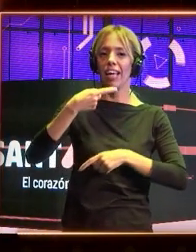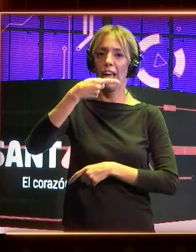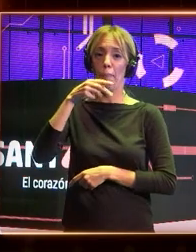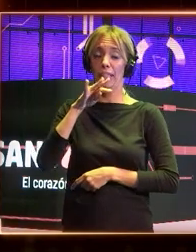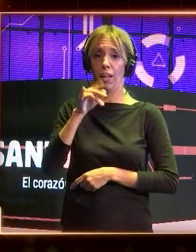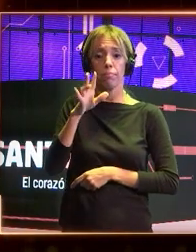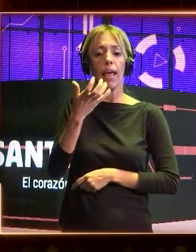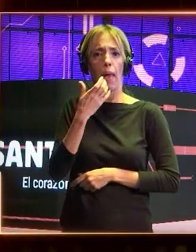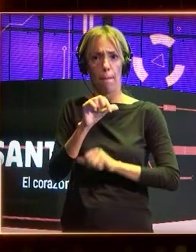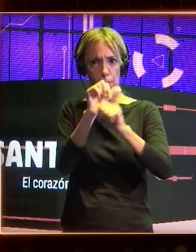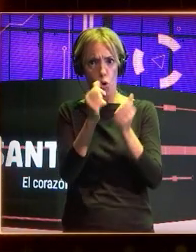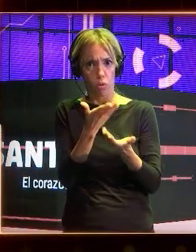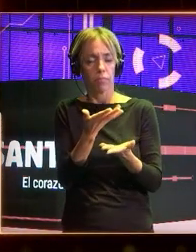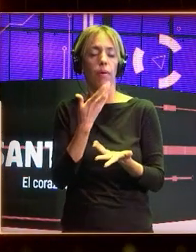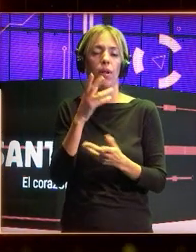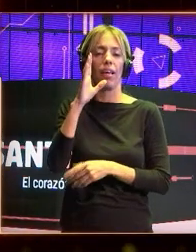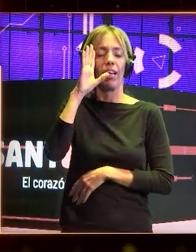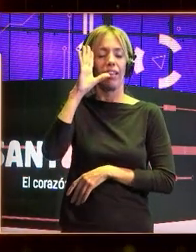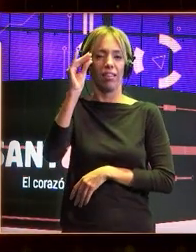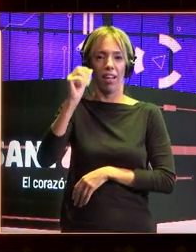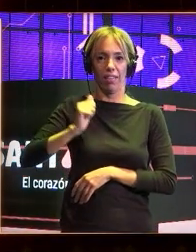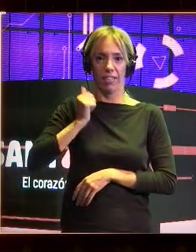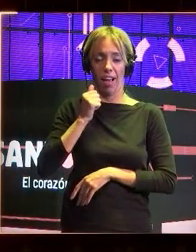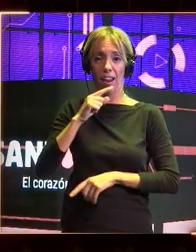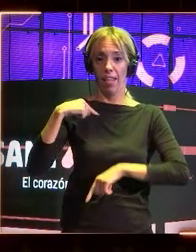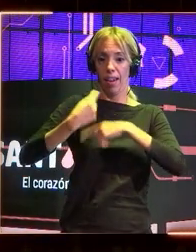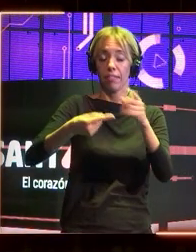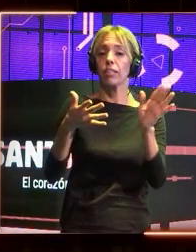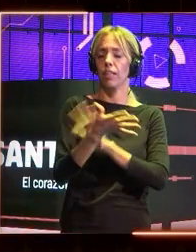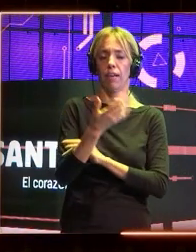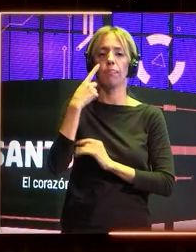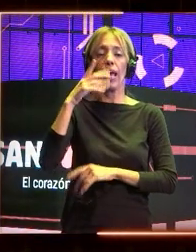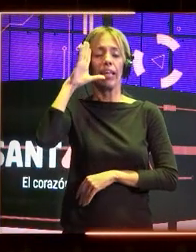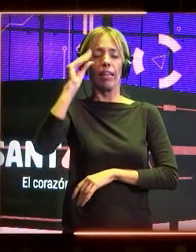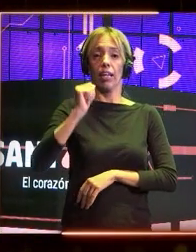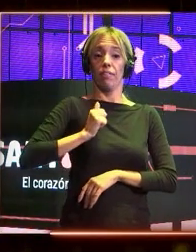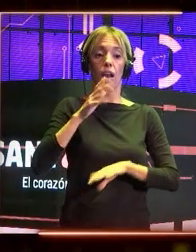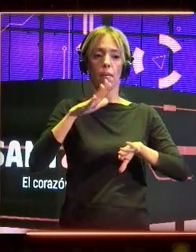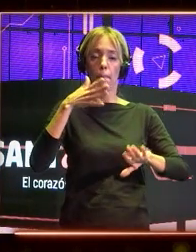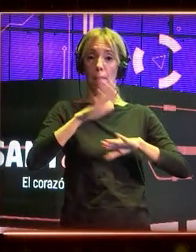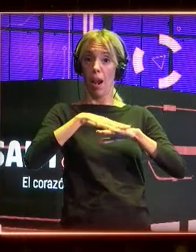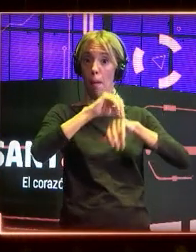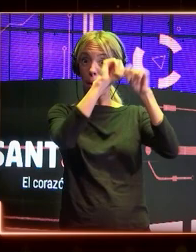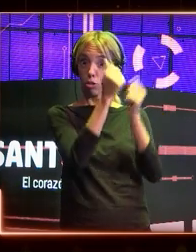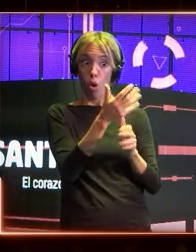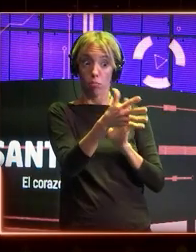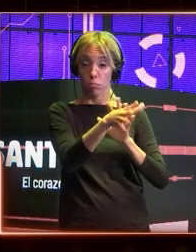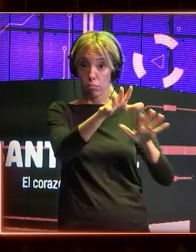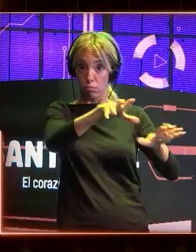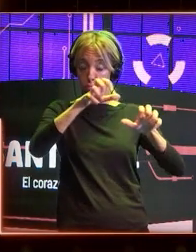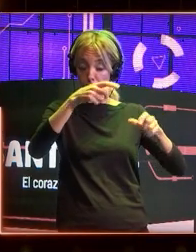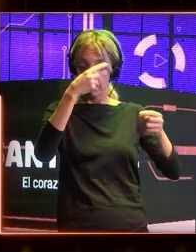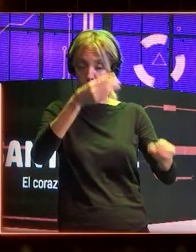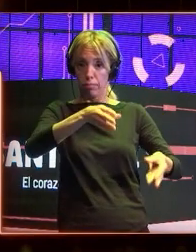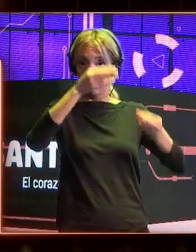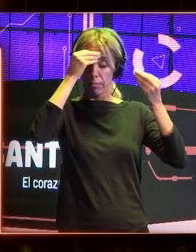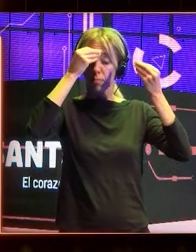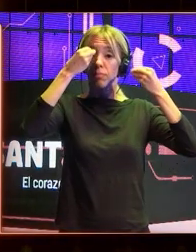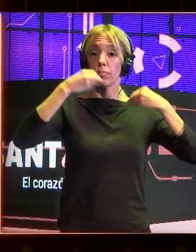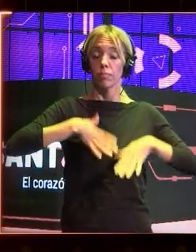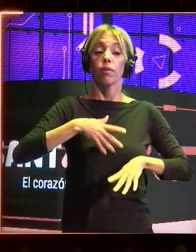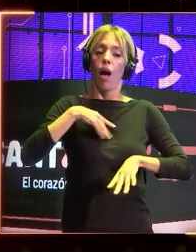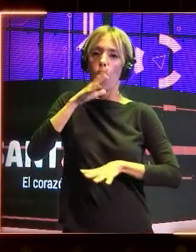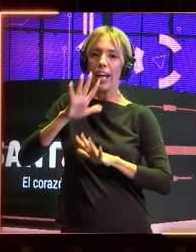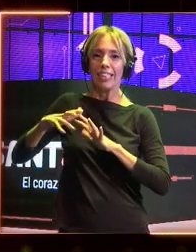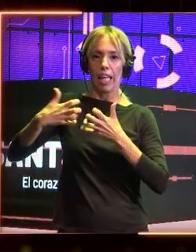generativa en el mismo sentido que hemos comentado cogemos una ia que puede aprender patrones Y en este caso le vamos a dar texto y a través de darle